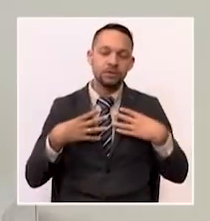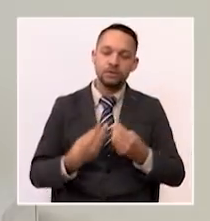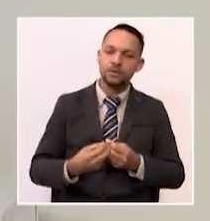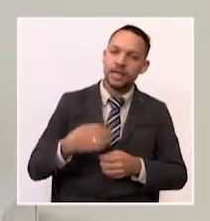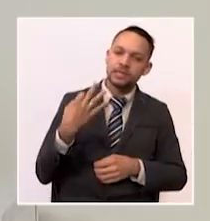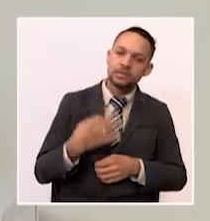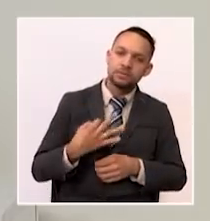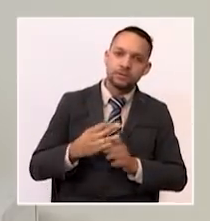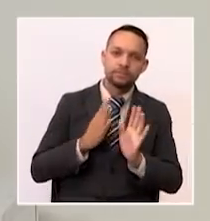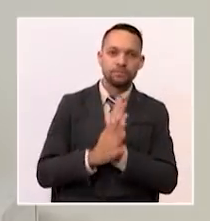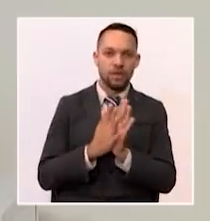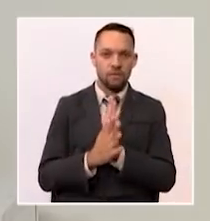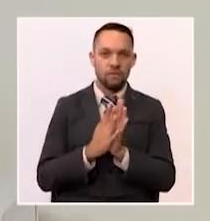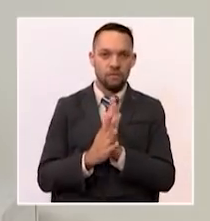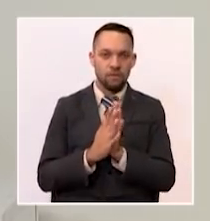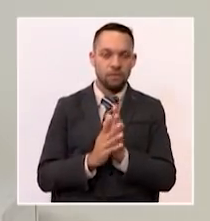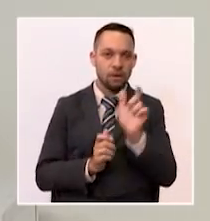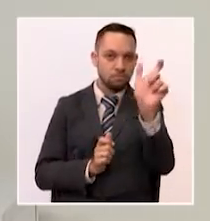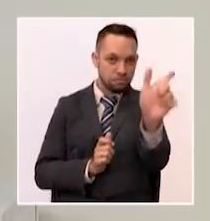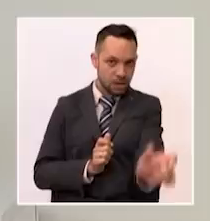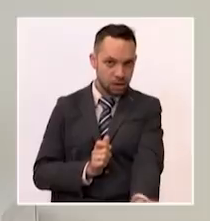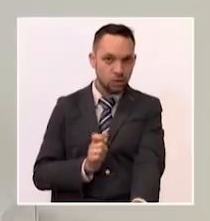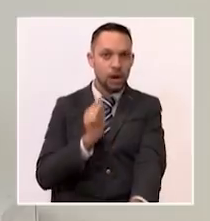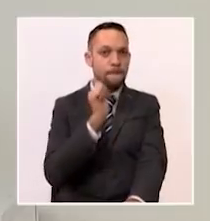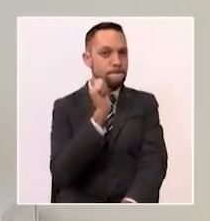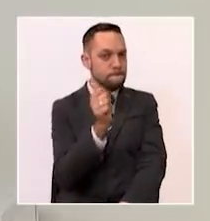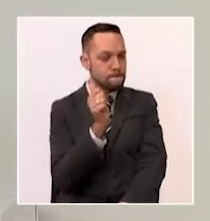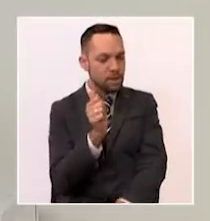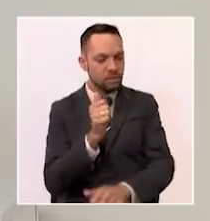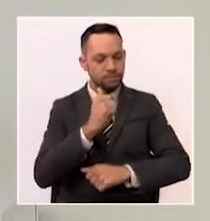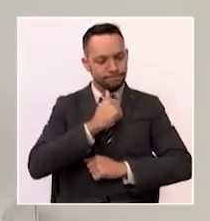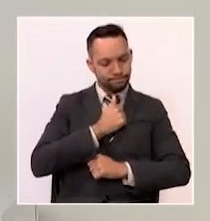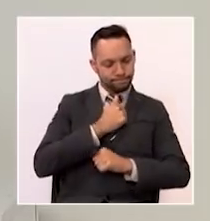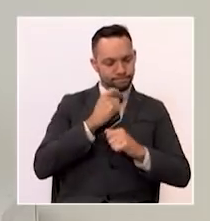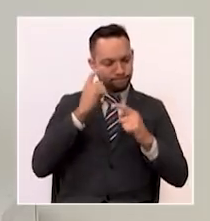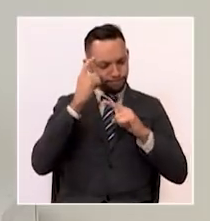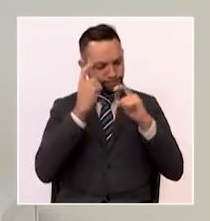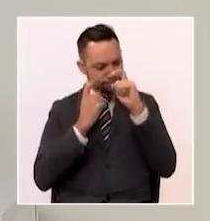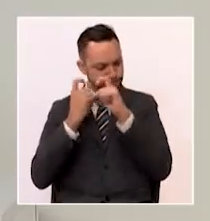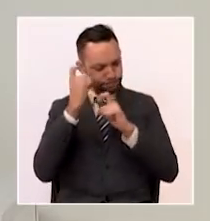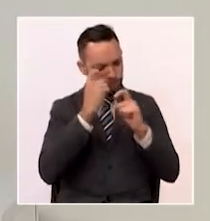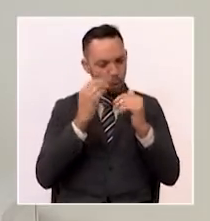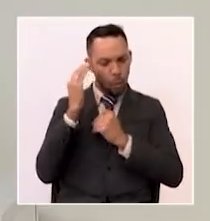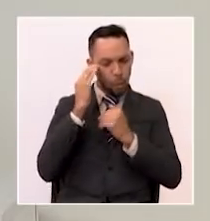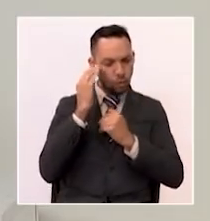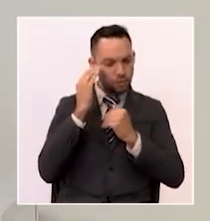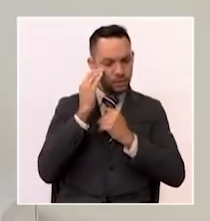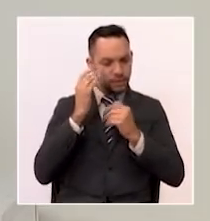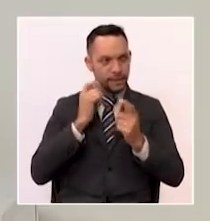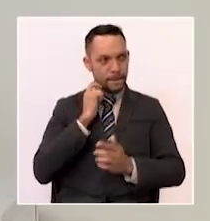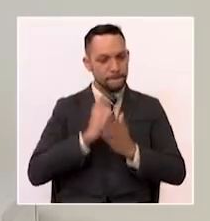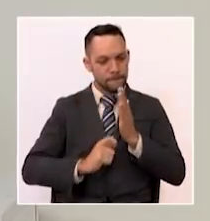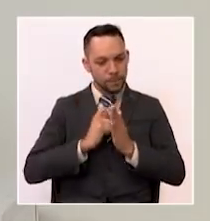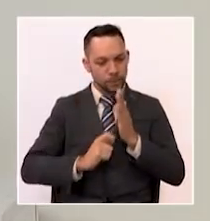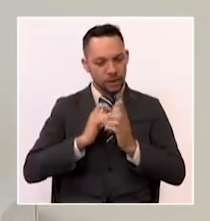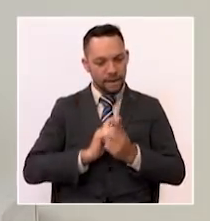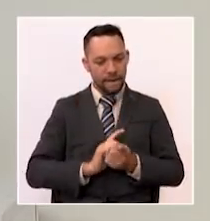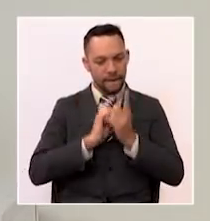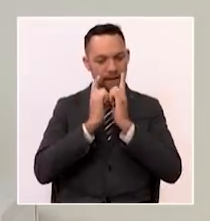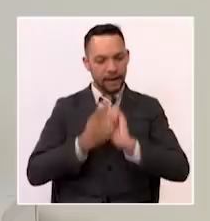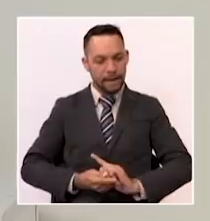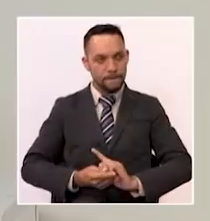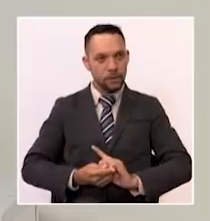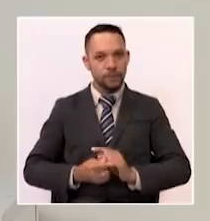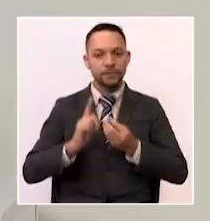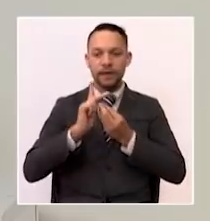esto es un programa para que ustedes puedan tener cierta conciencia sobre su salud y para que puedan tener herramientas que les entregamos a